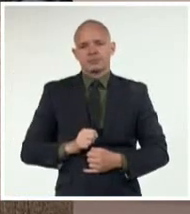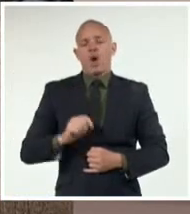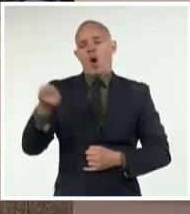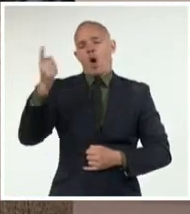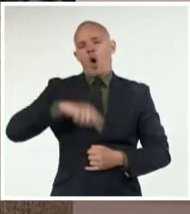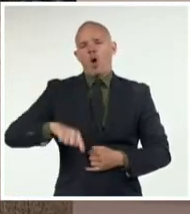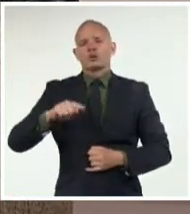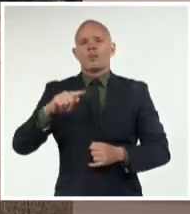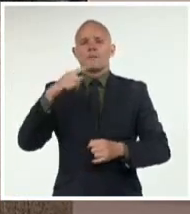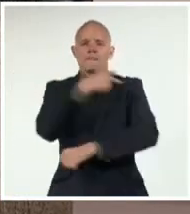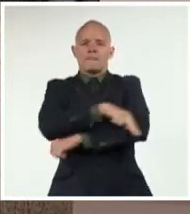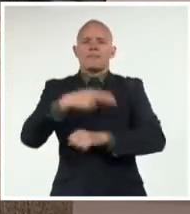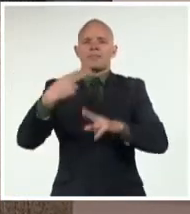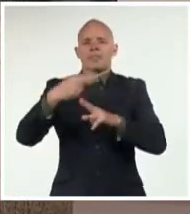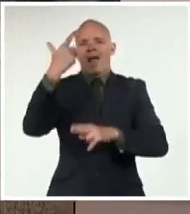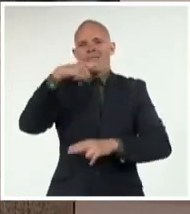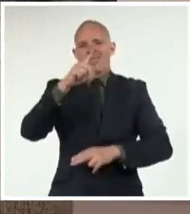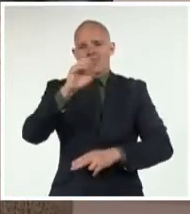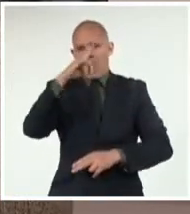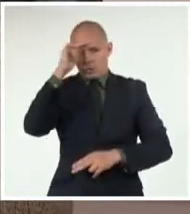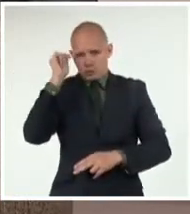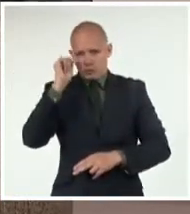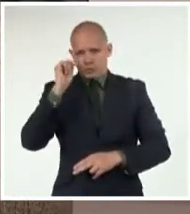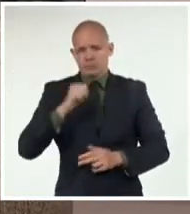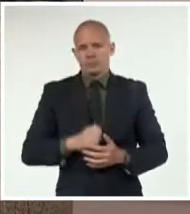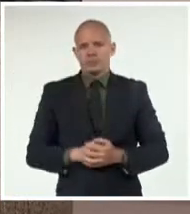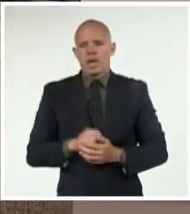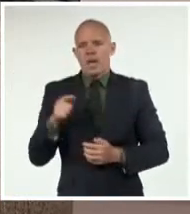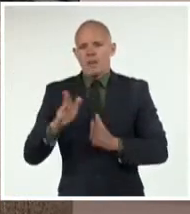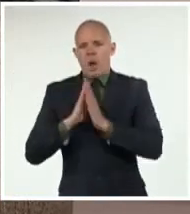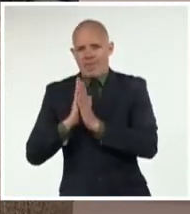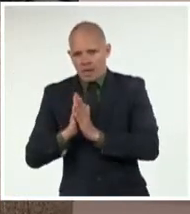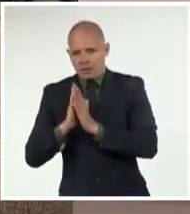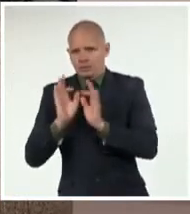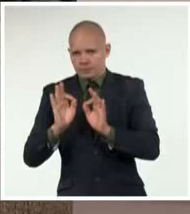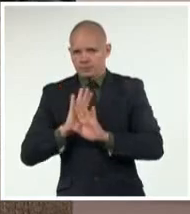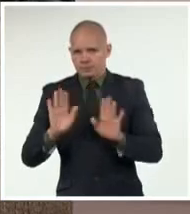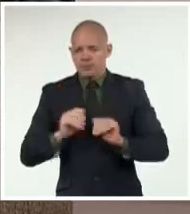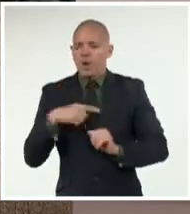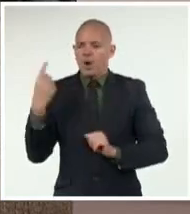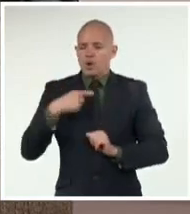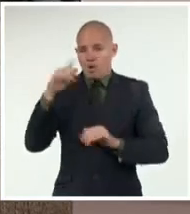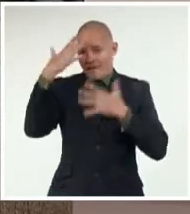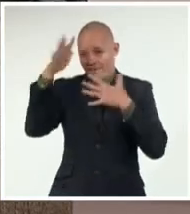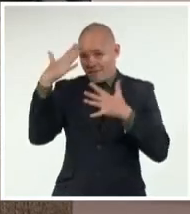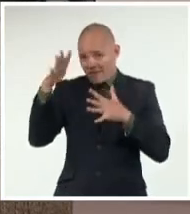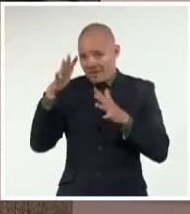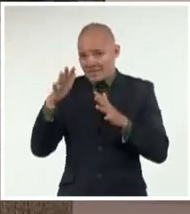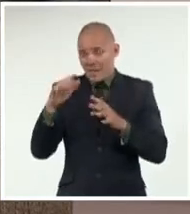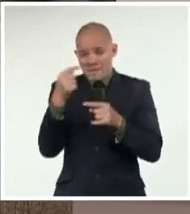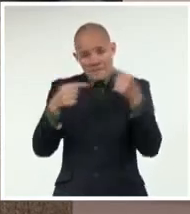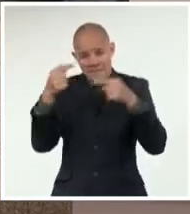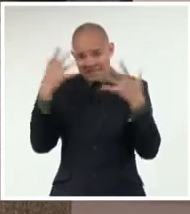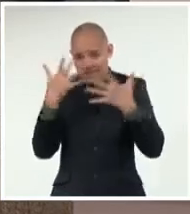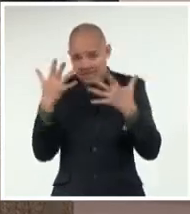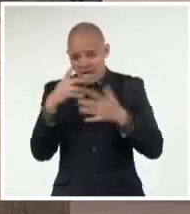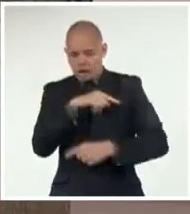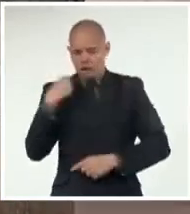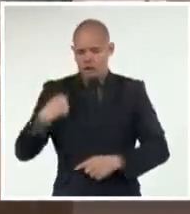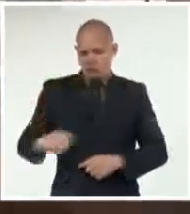Laos. Felicitamos de modo especial a los comunistas chinos por el éxito de su reciente 20º